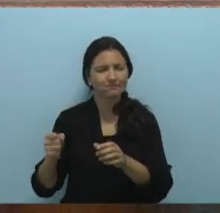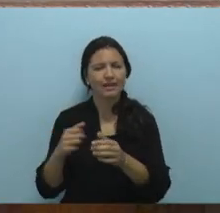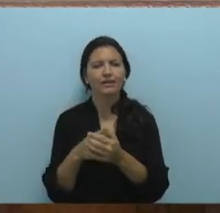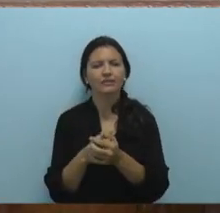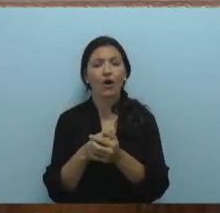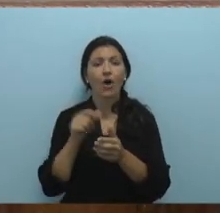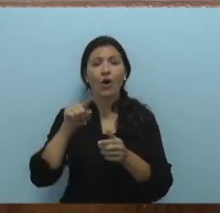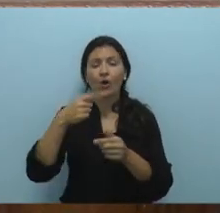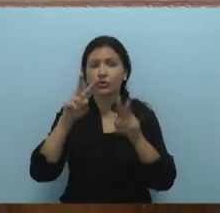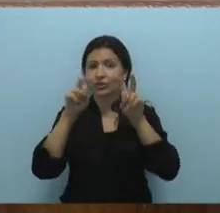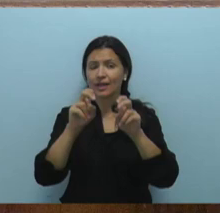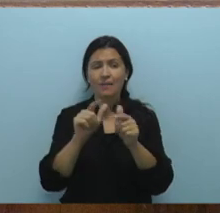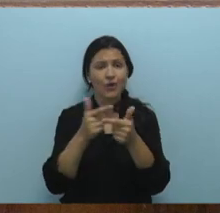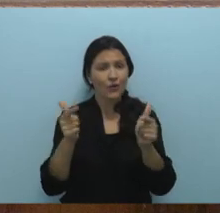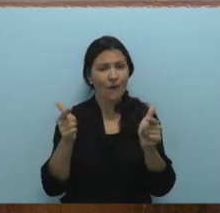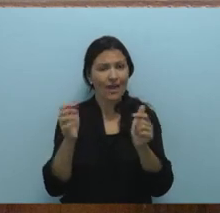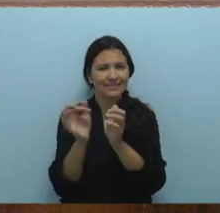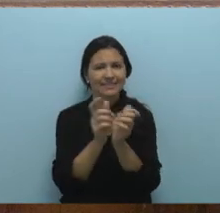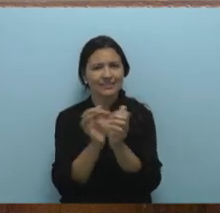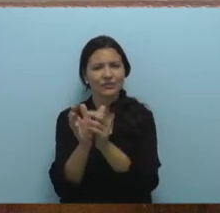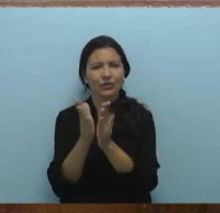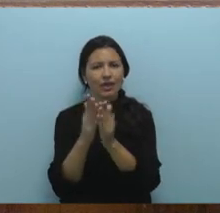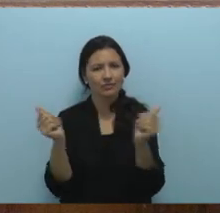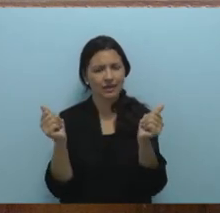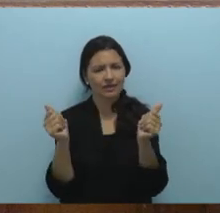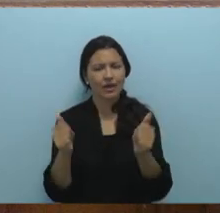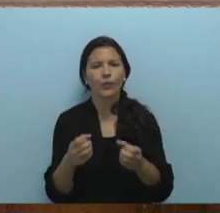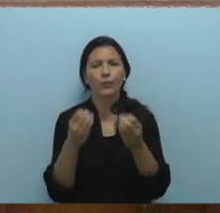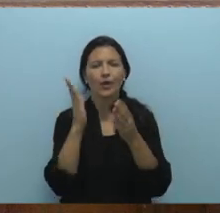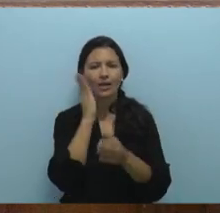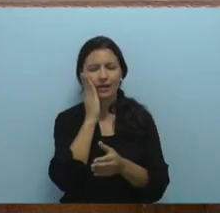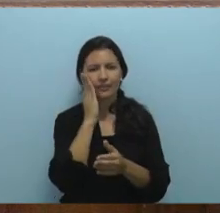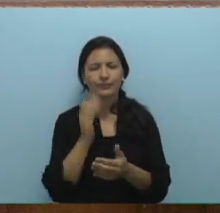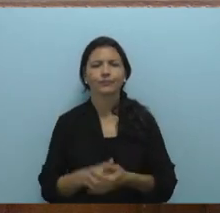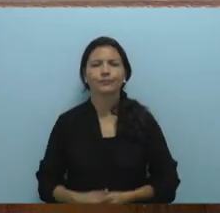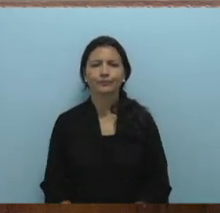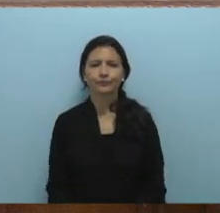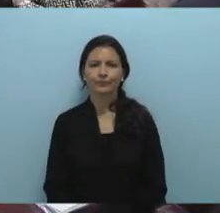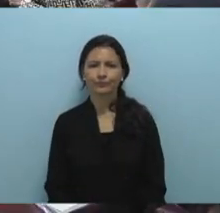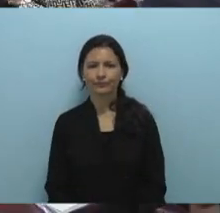justificación y que no siendo para más, se levanta la sesión. Hasta la próxima.